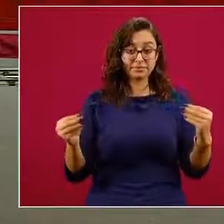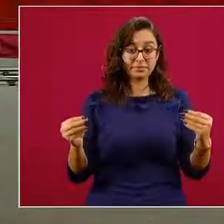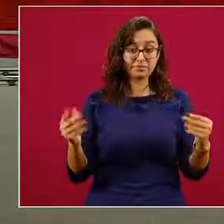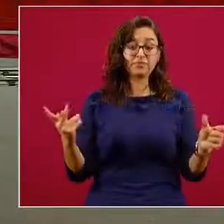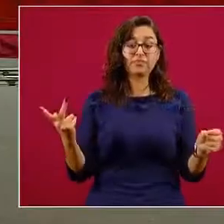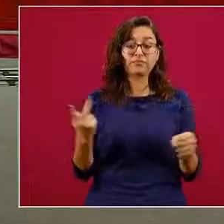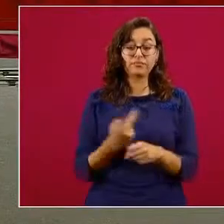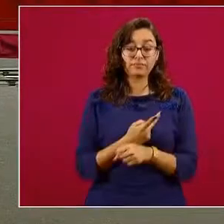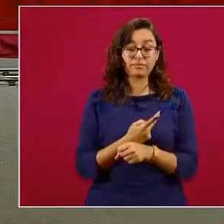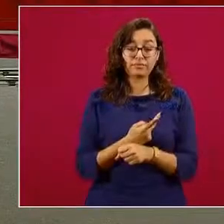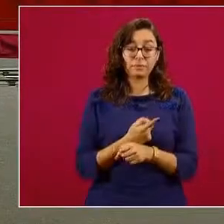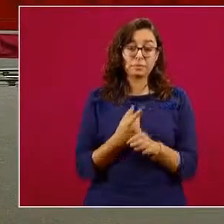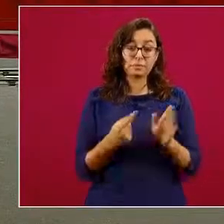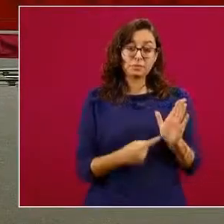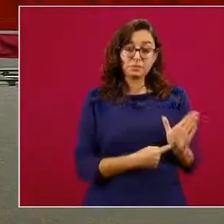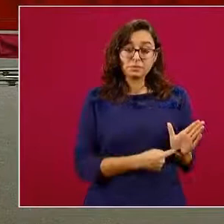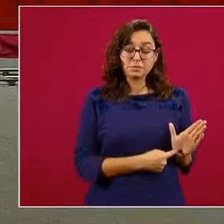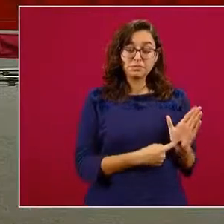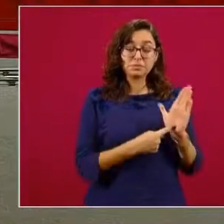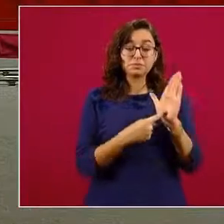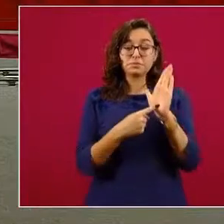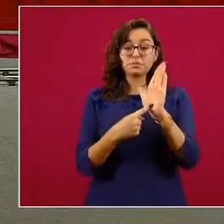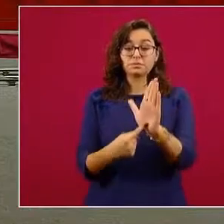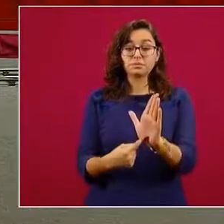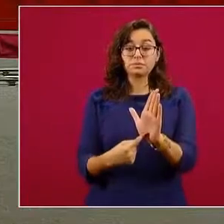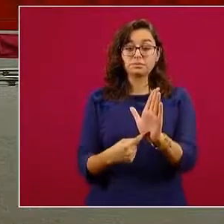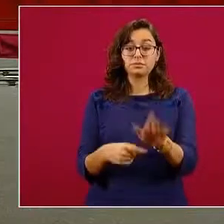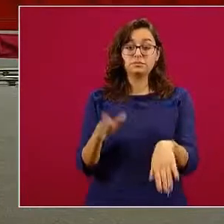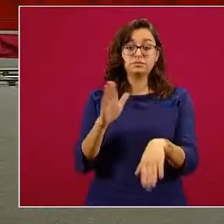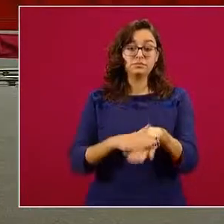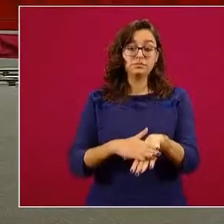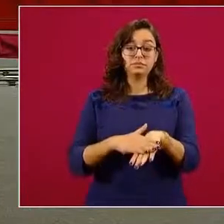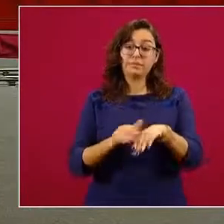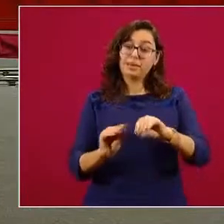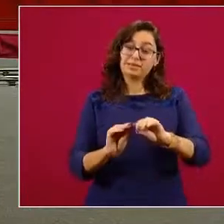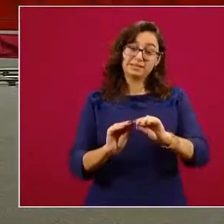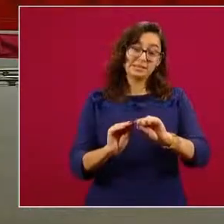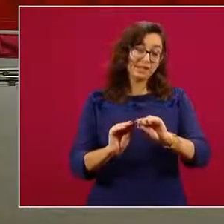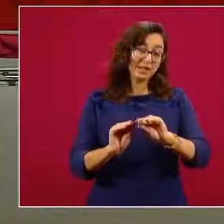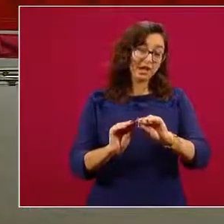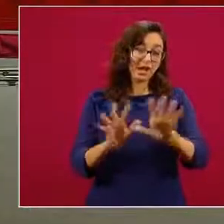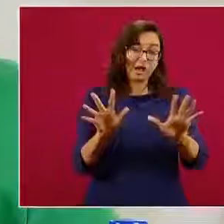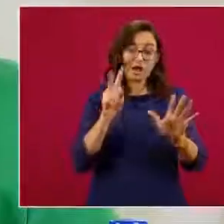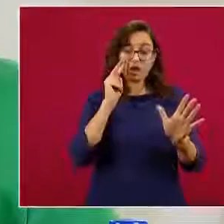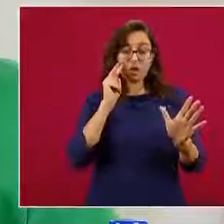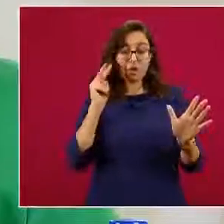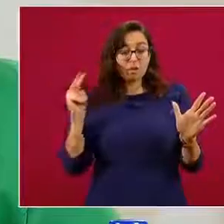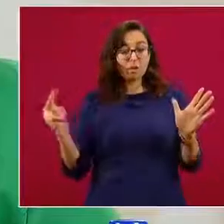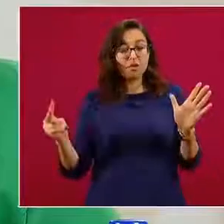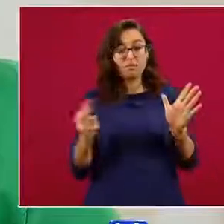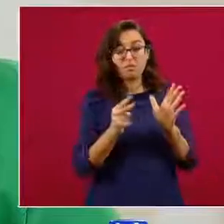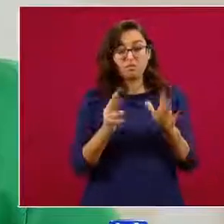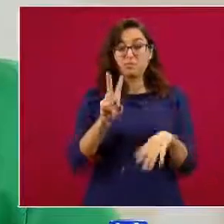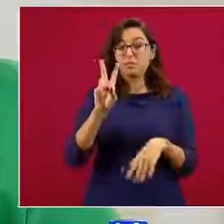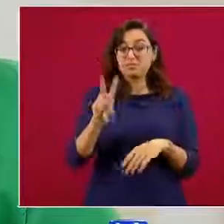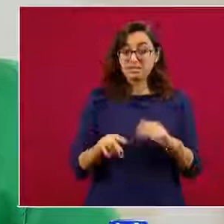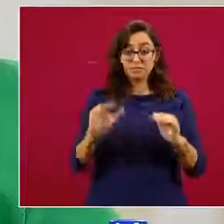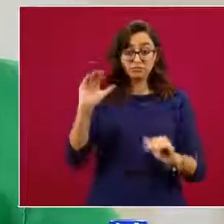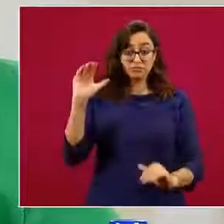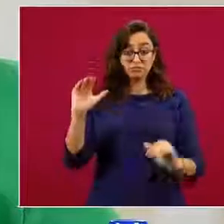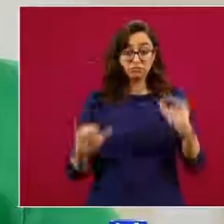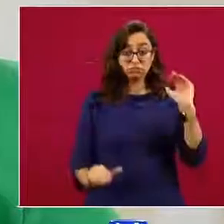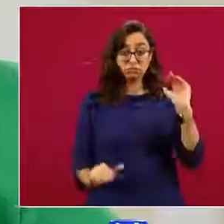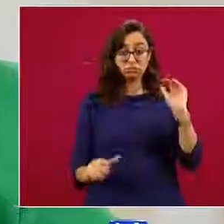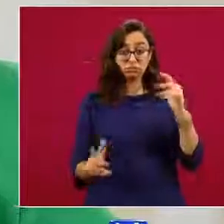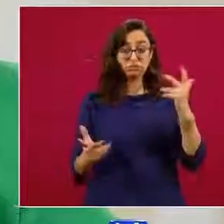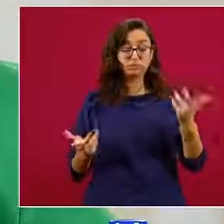fue mostrar con un alto volumen las desigualdades y lo que